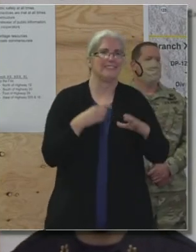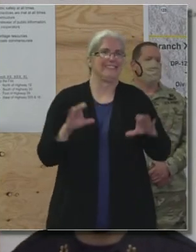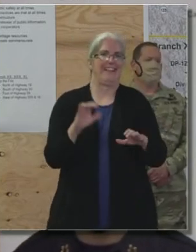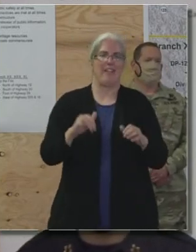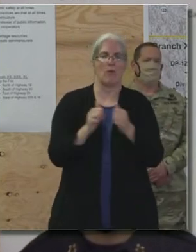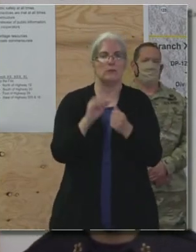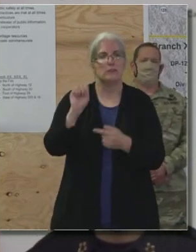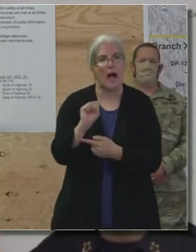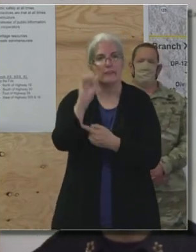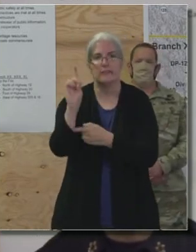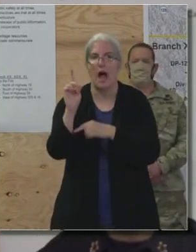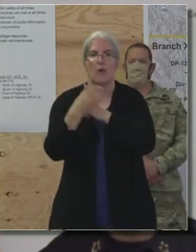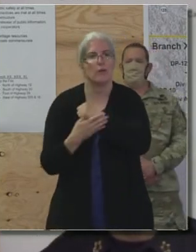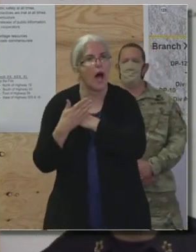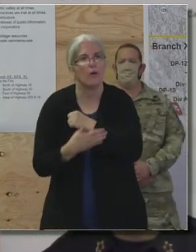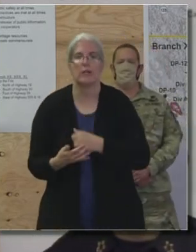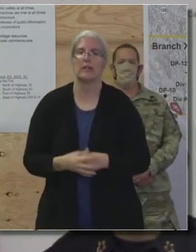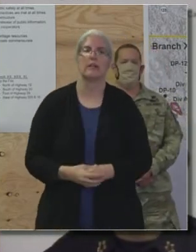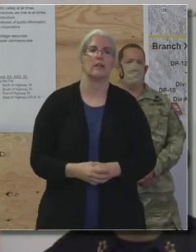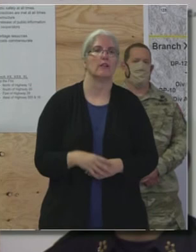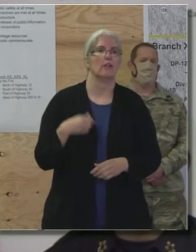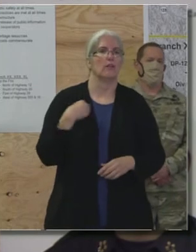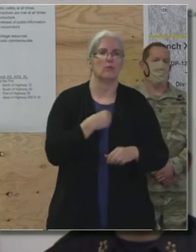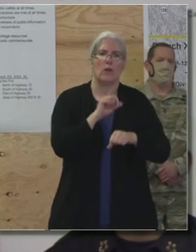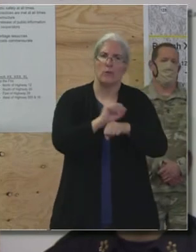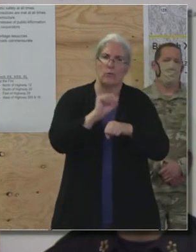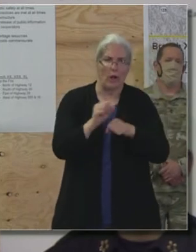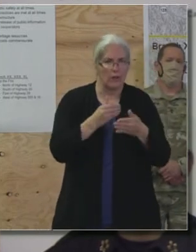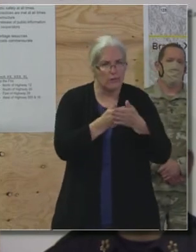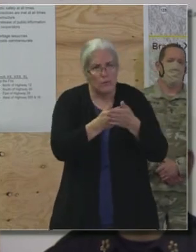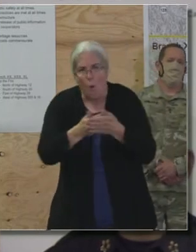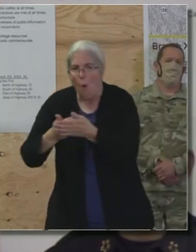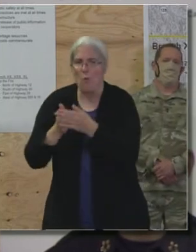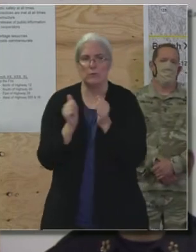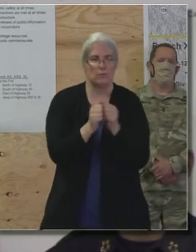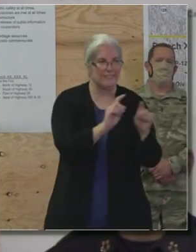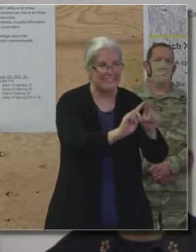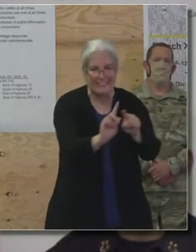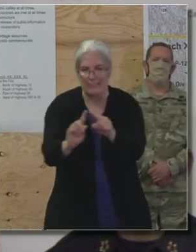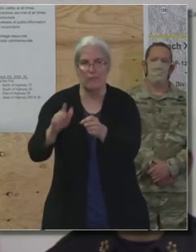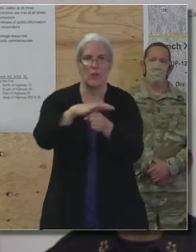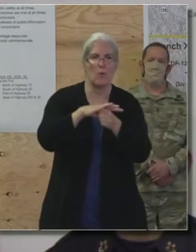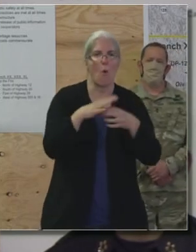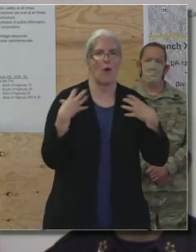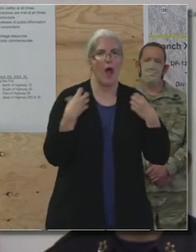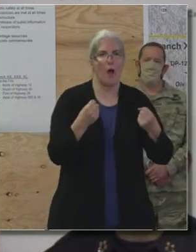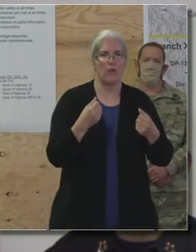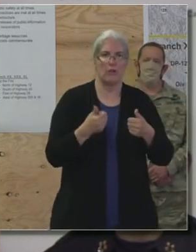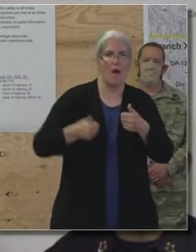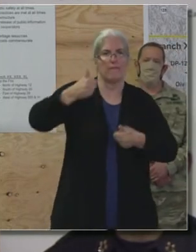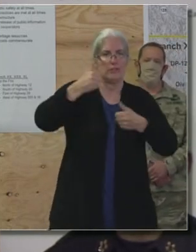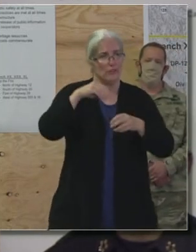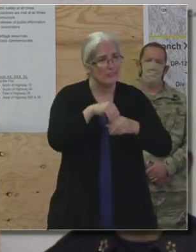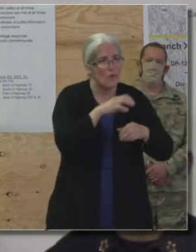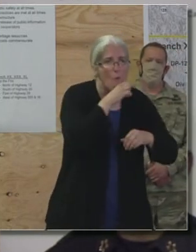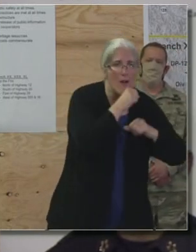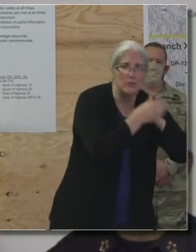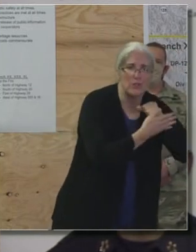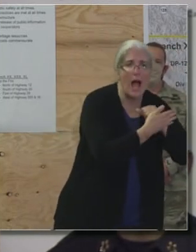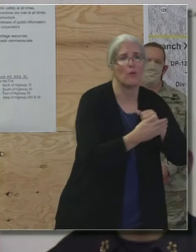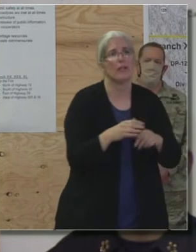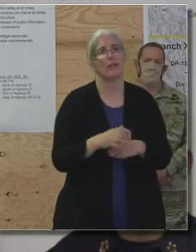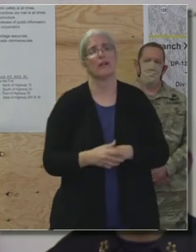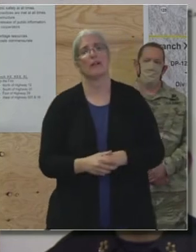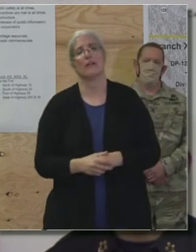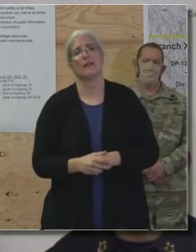contemporáneamente seguimos trabajando muy colaborativamente con los funcionarios de salubridad en el condado de orange esperamos hacer el anuncio